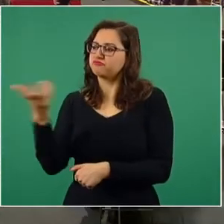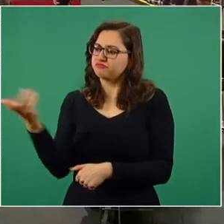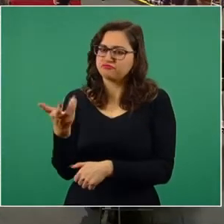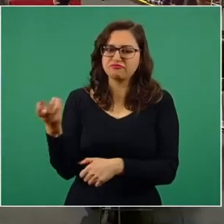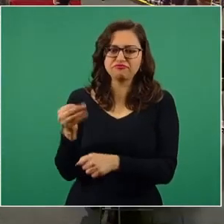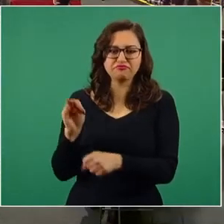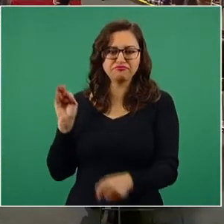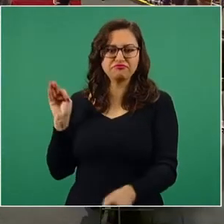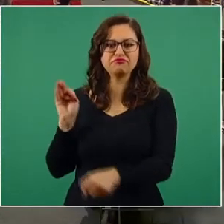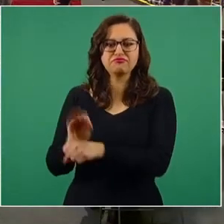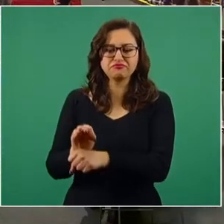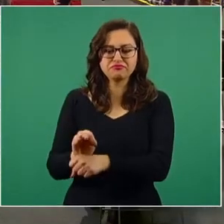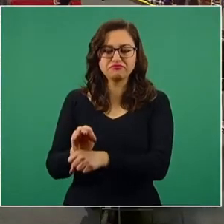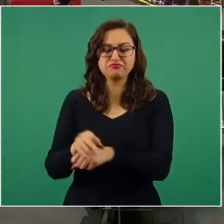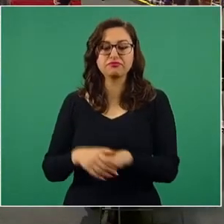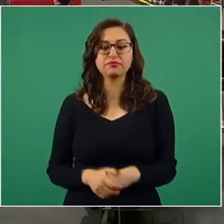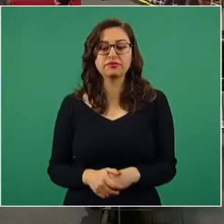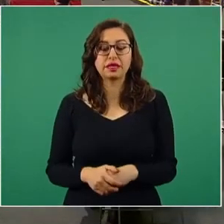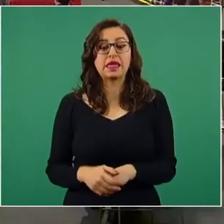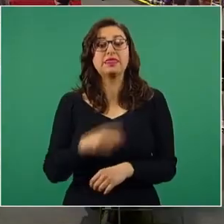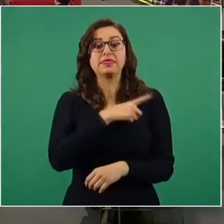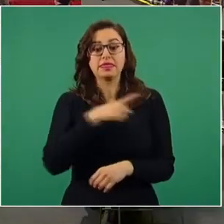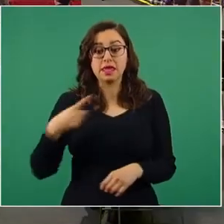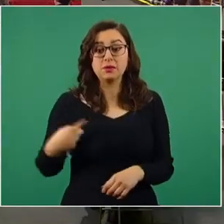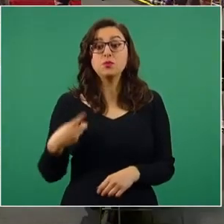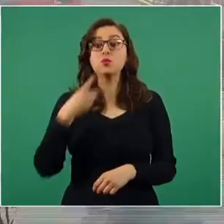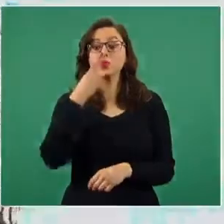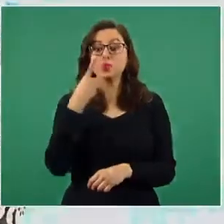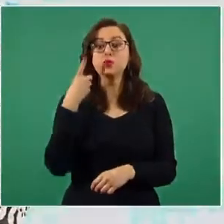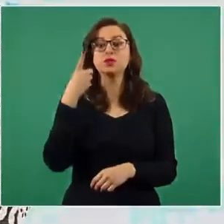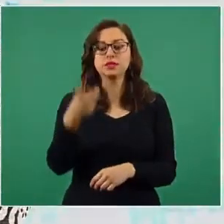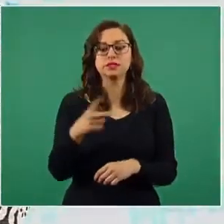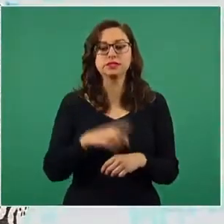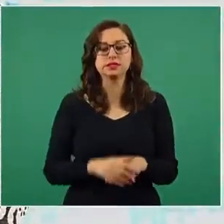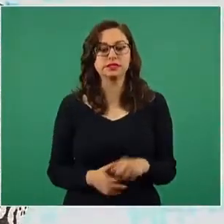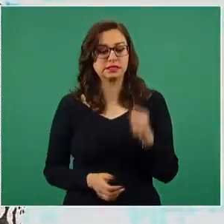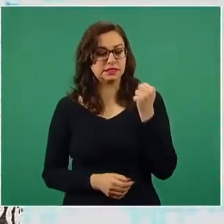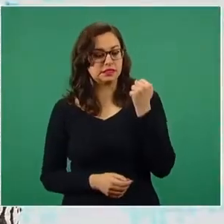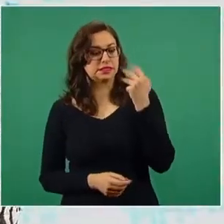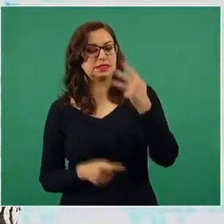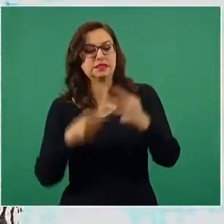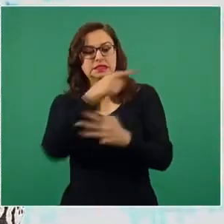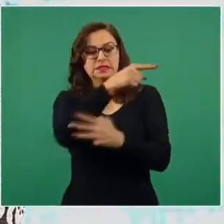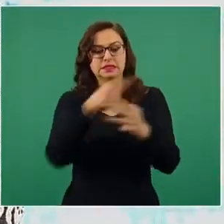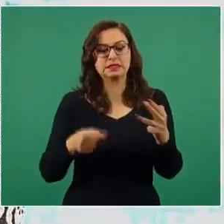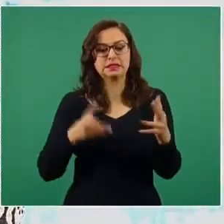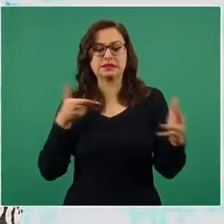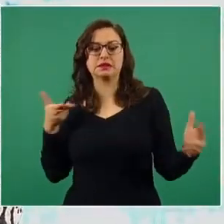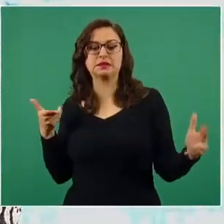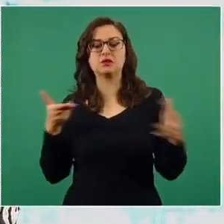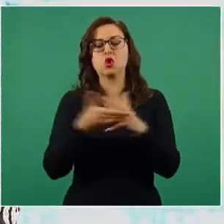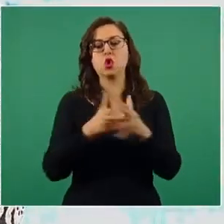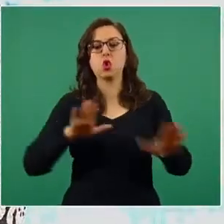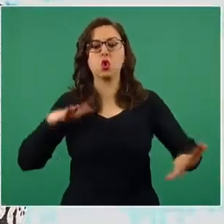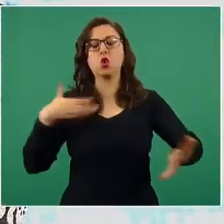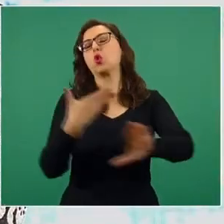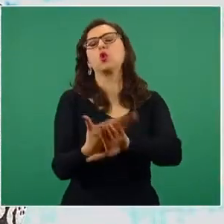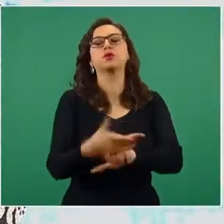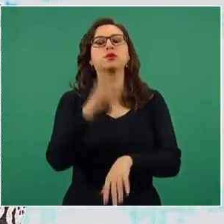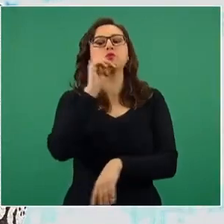Mención aparte, mención especial, merecen tres delitos de género que en enero reportan una